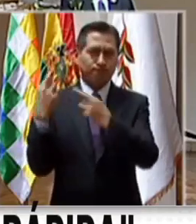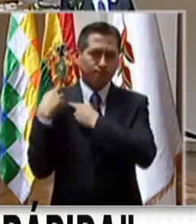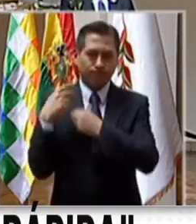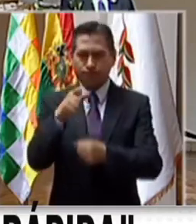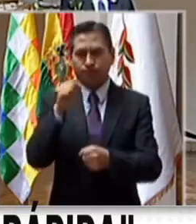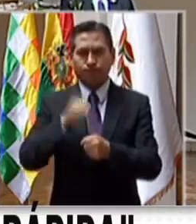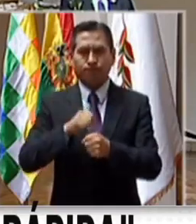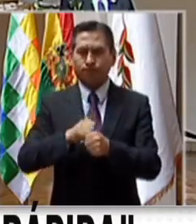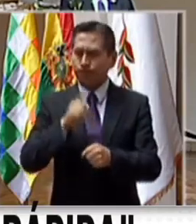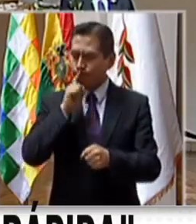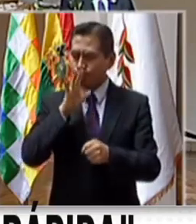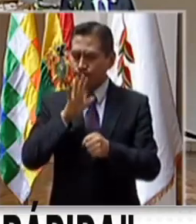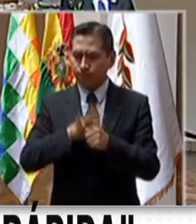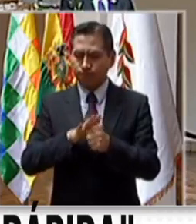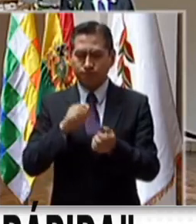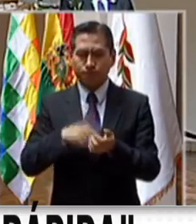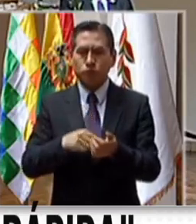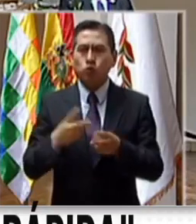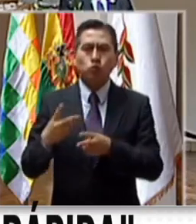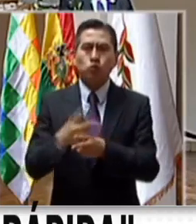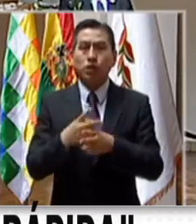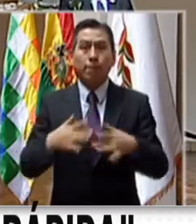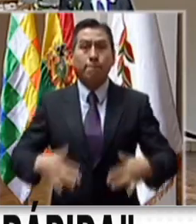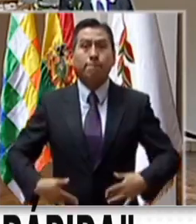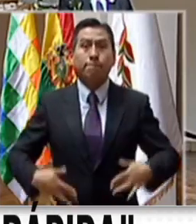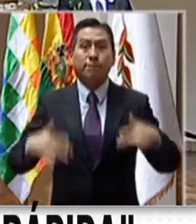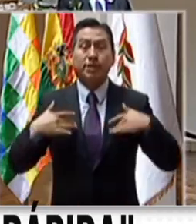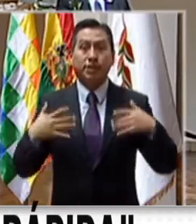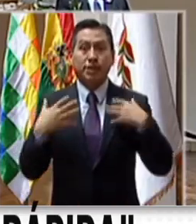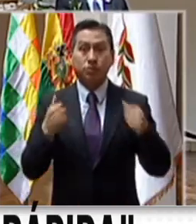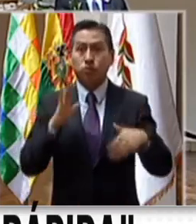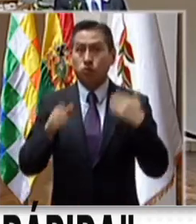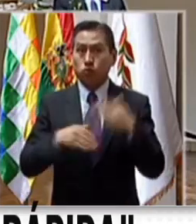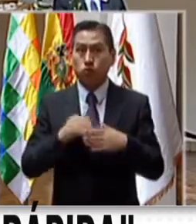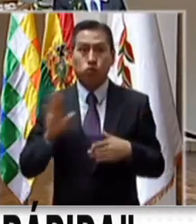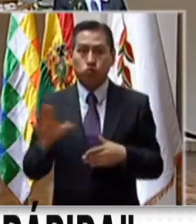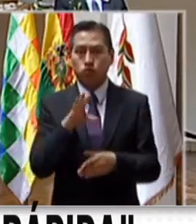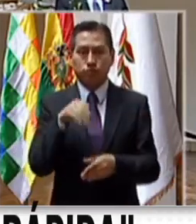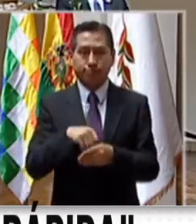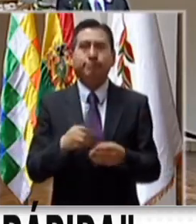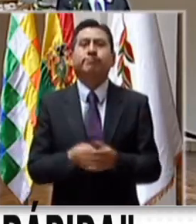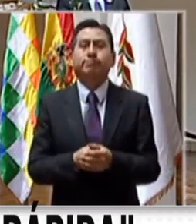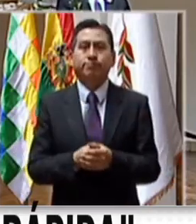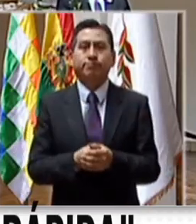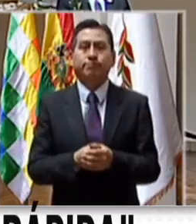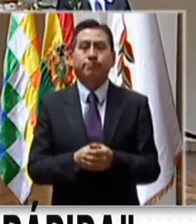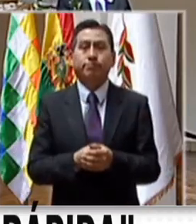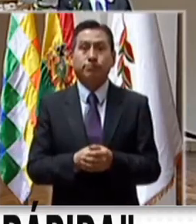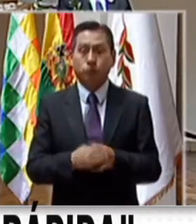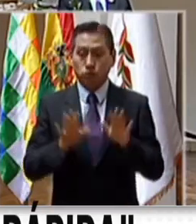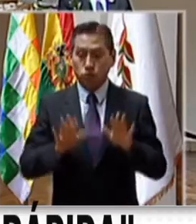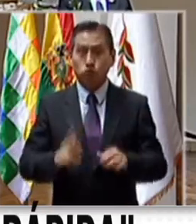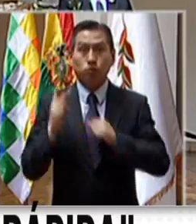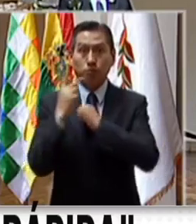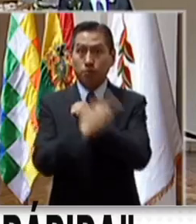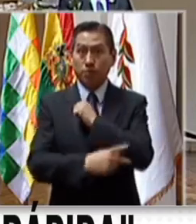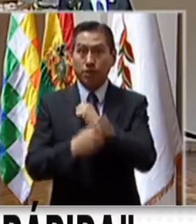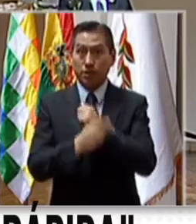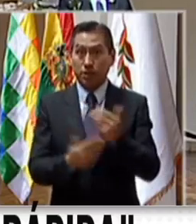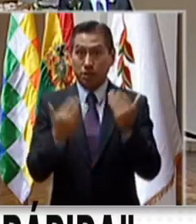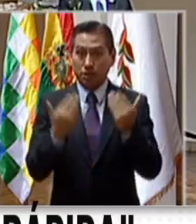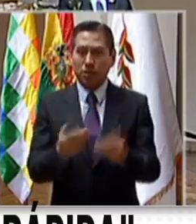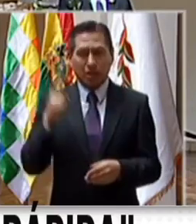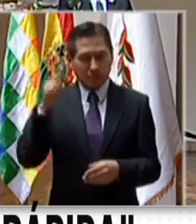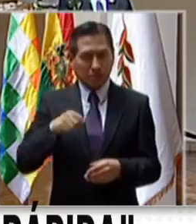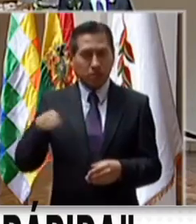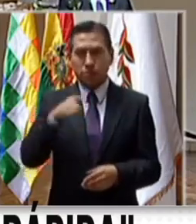y compromiso con la preservación de la vida y la salud de los bolivianos. Nuestro país en este momento requiere